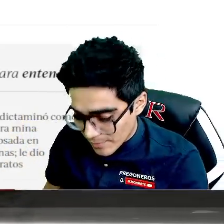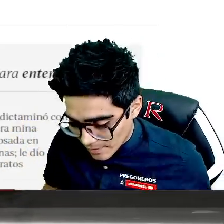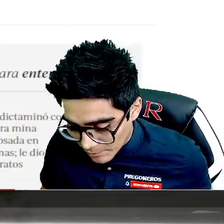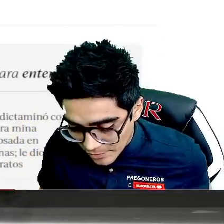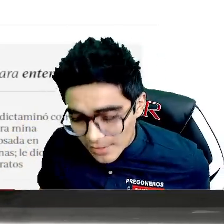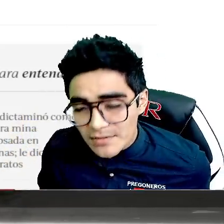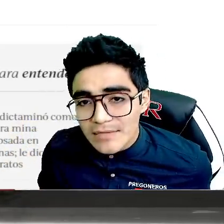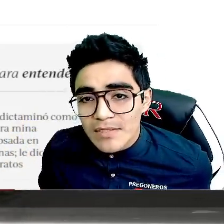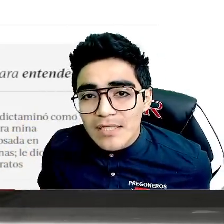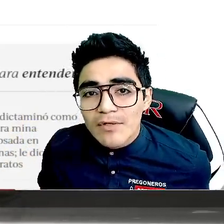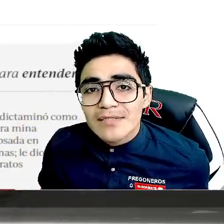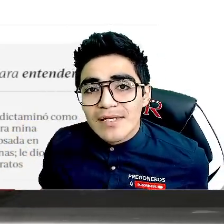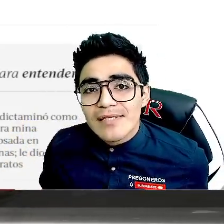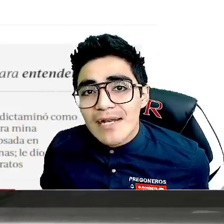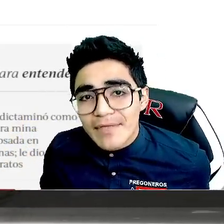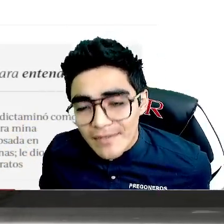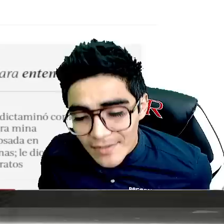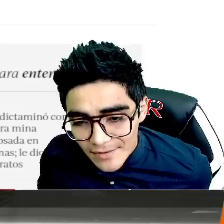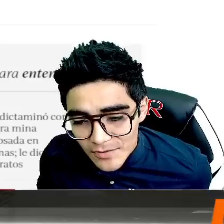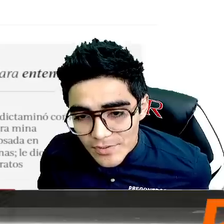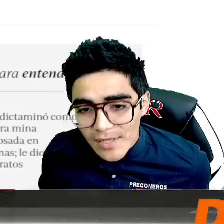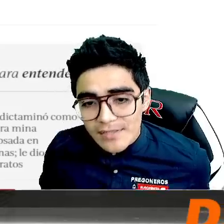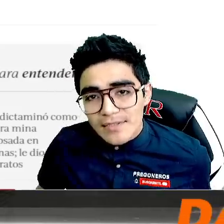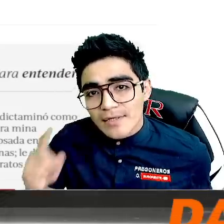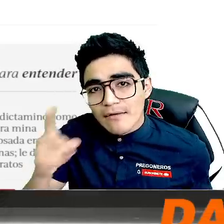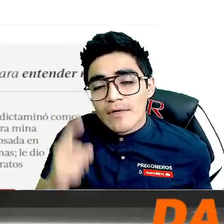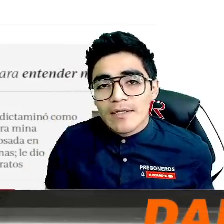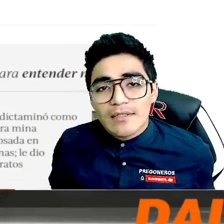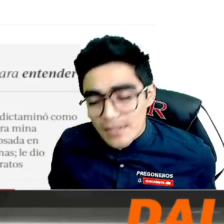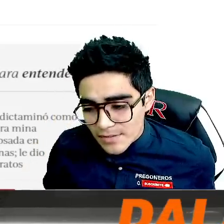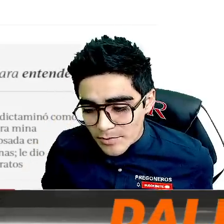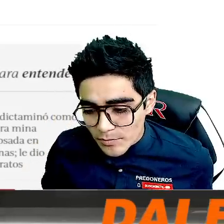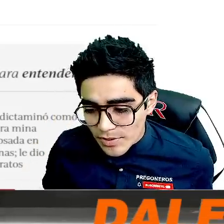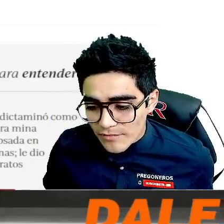amigo Irn Rodríguez transmitiéndoles desde las benditas redes sociales.